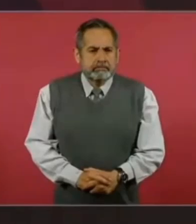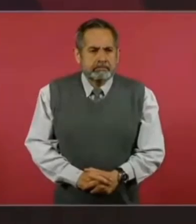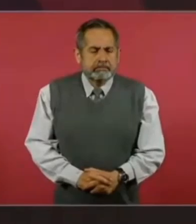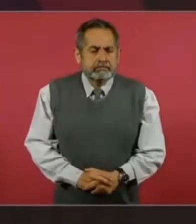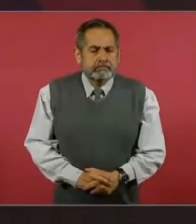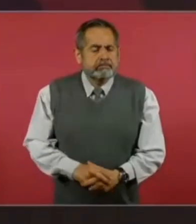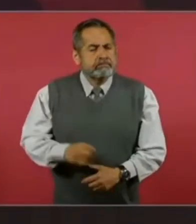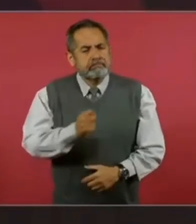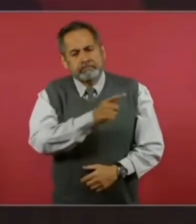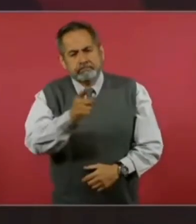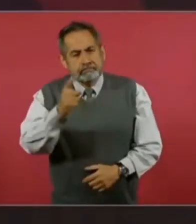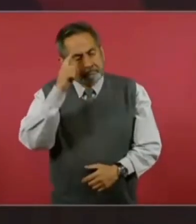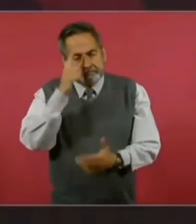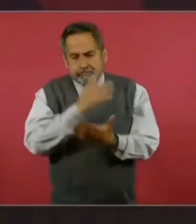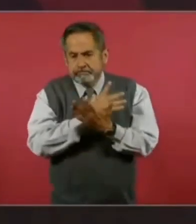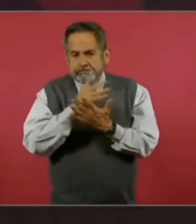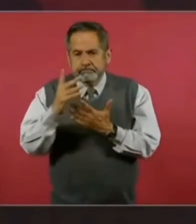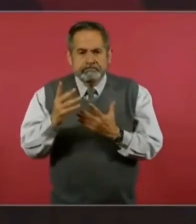al extremo